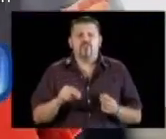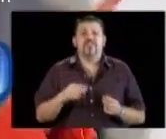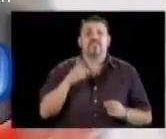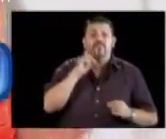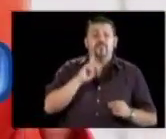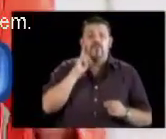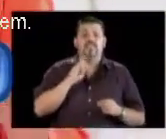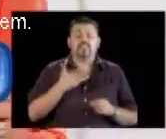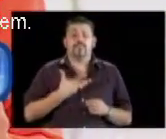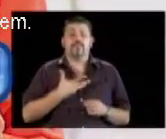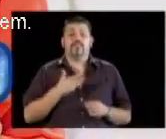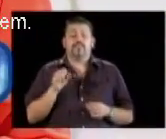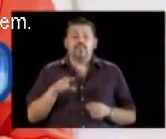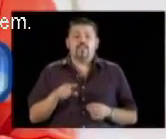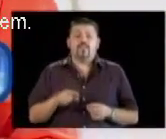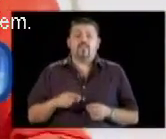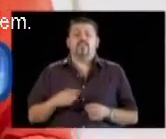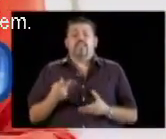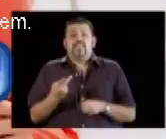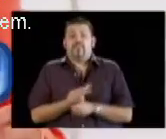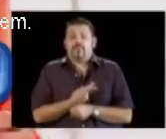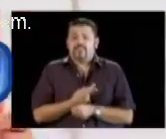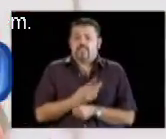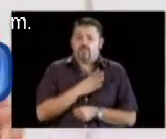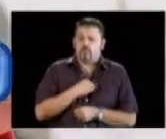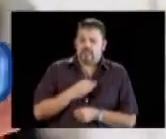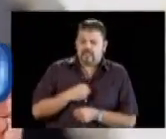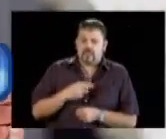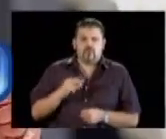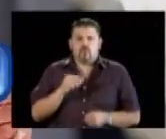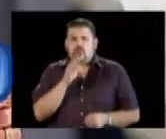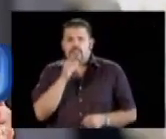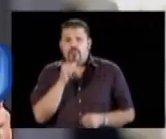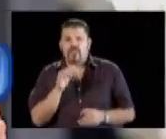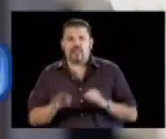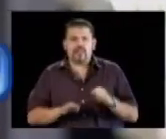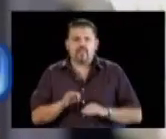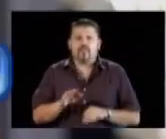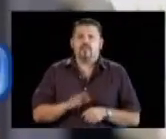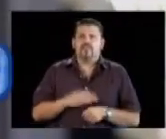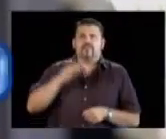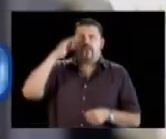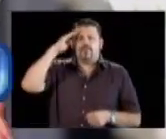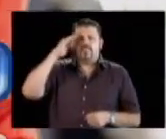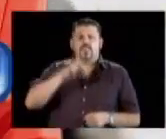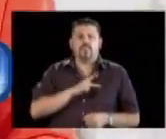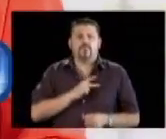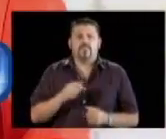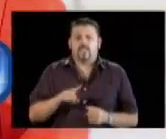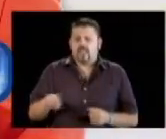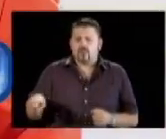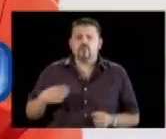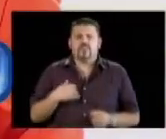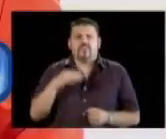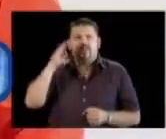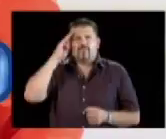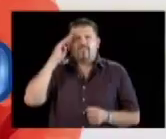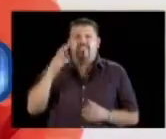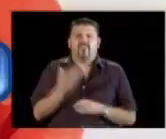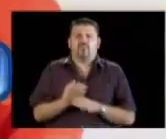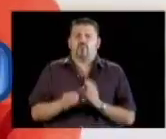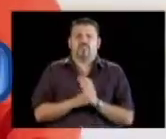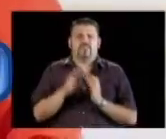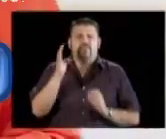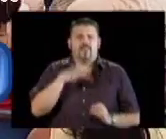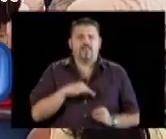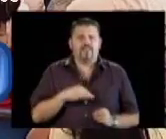da mucho miedo: ¿qué va a pasar con mis hijos? Ya no los voy a atender. ¿Qué van a pensar de mí ellos? Van a pensar cosas extraordinarias de